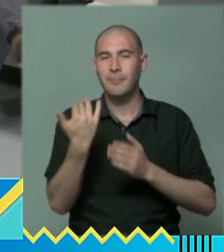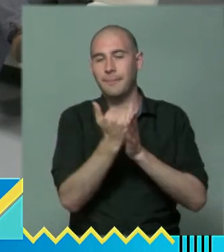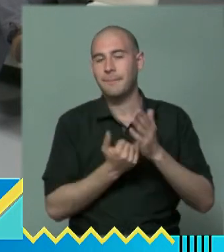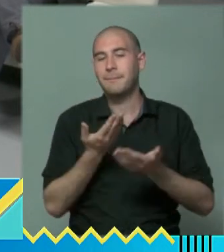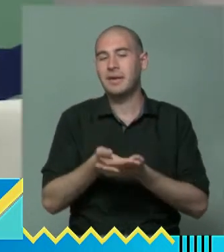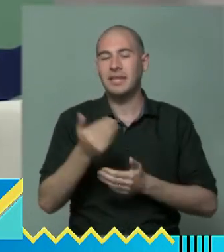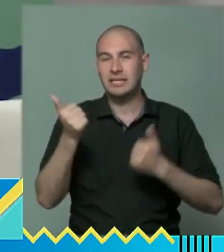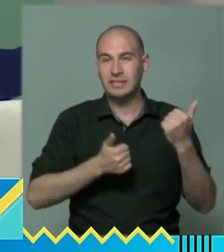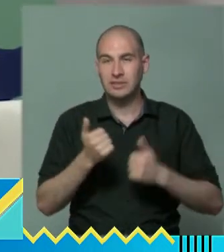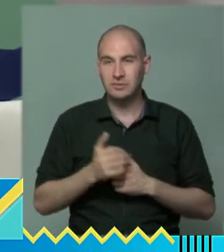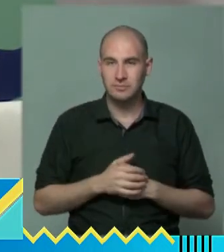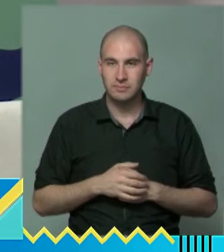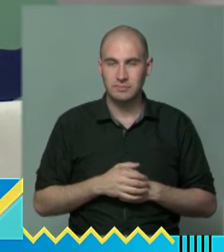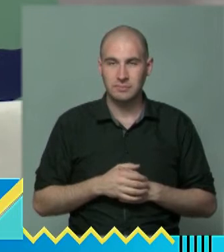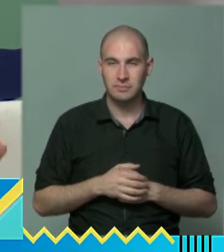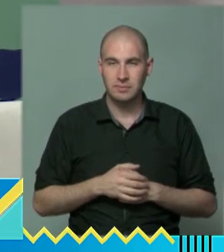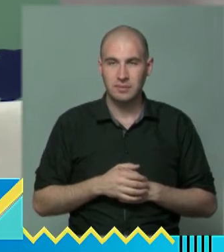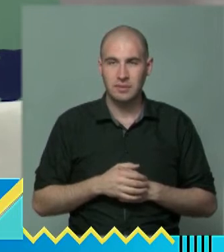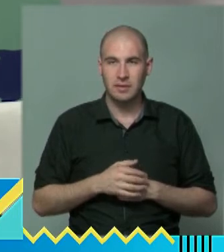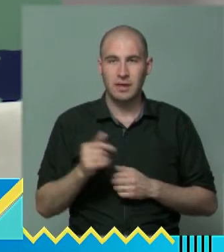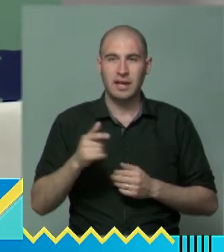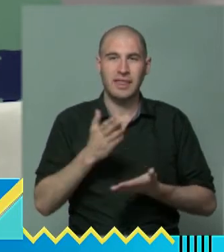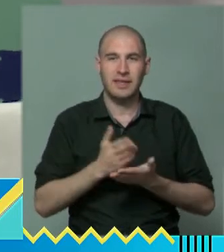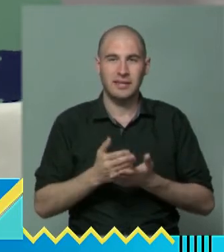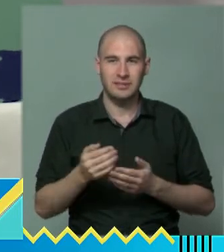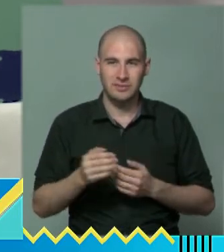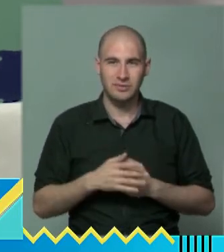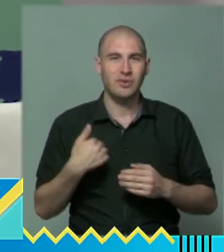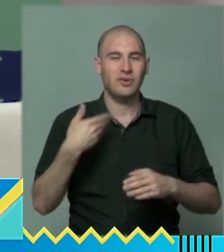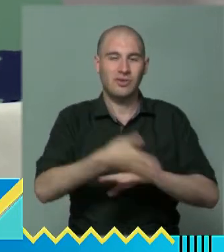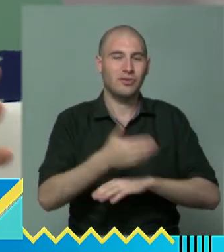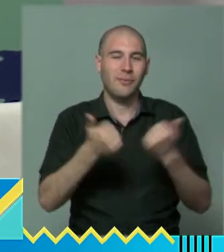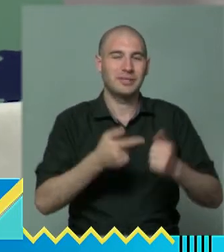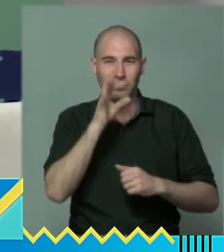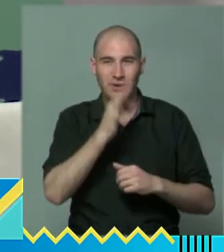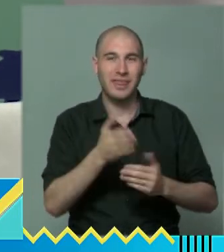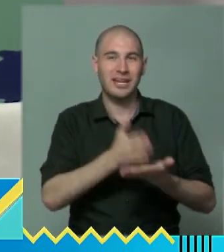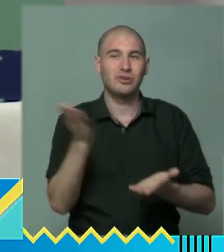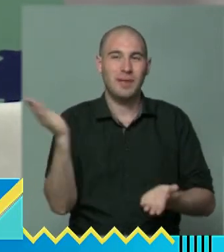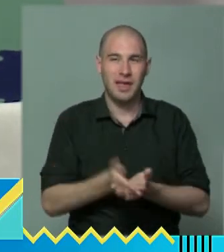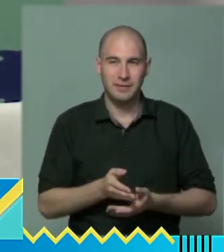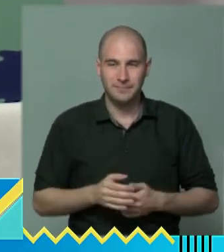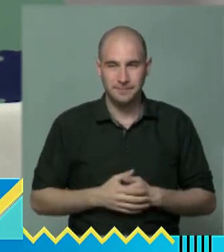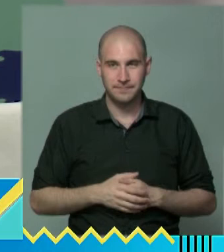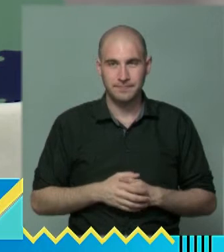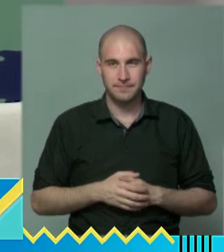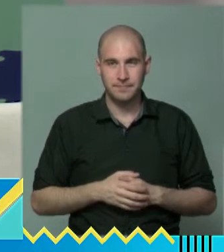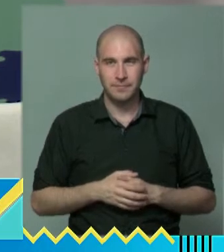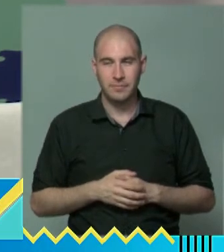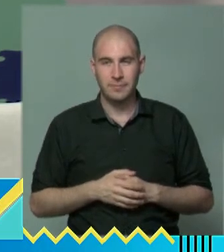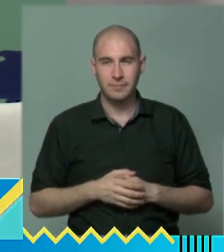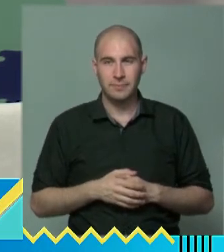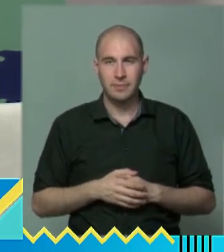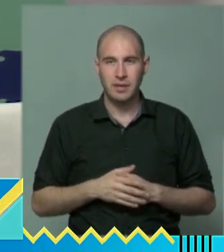la licitación. Yo no me dedico solamente al derecho, nunca Claro. he participado en una licitación, y encima del derecho penal. ¿Qué